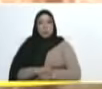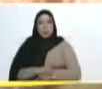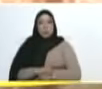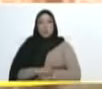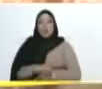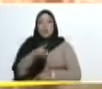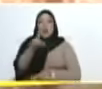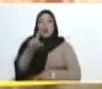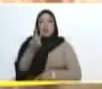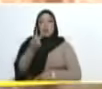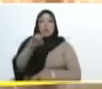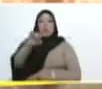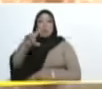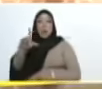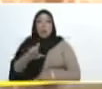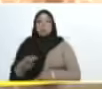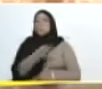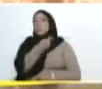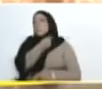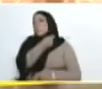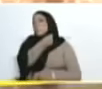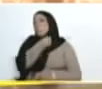William Saad Halabi,